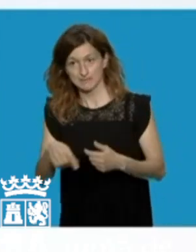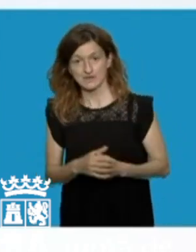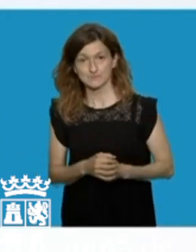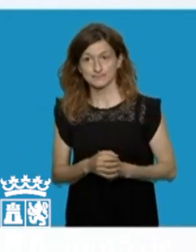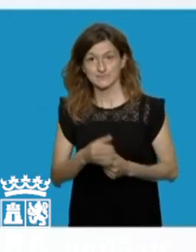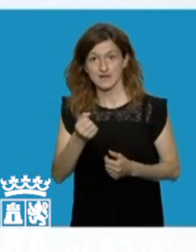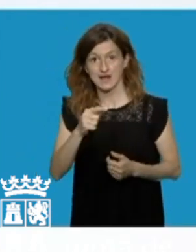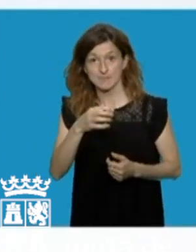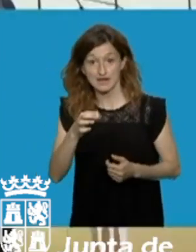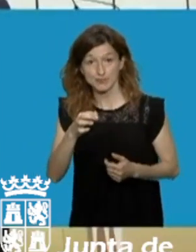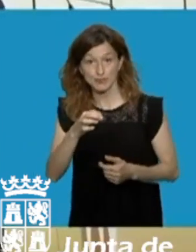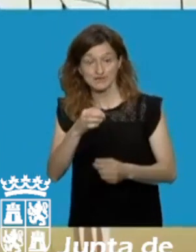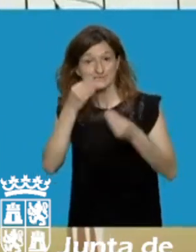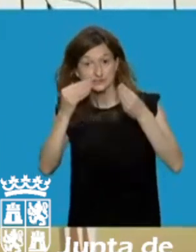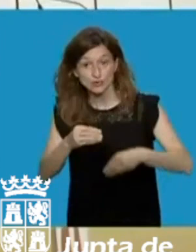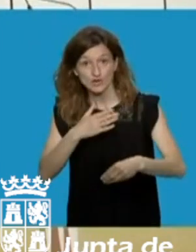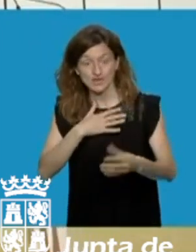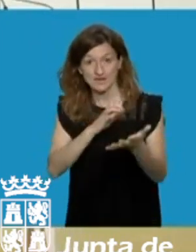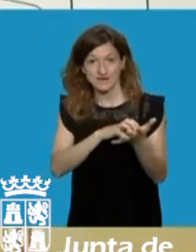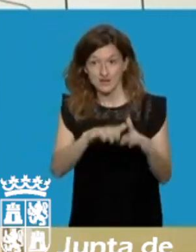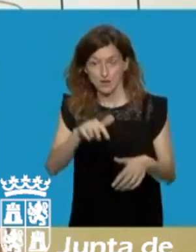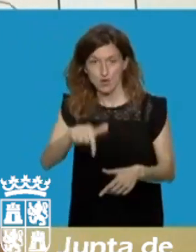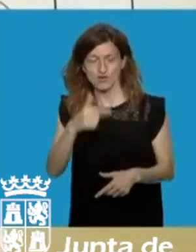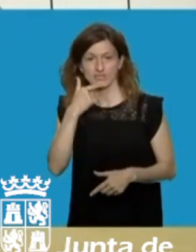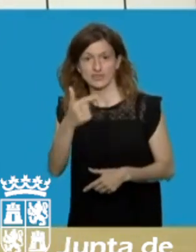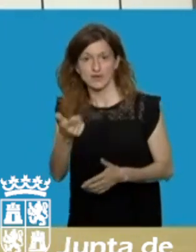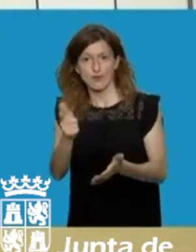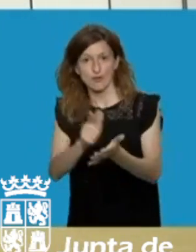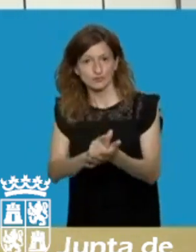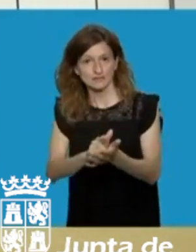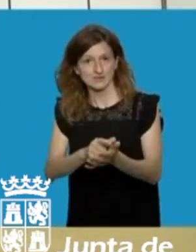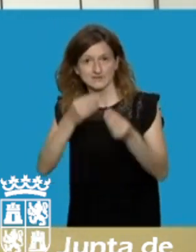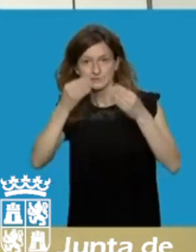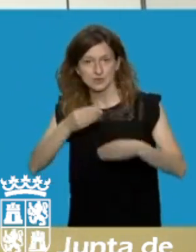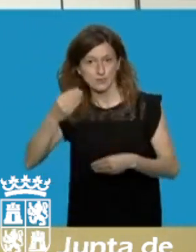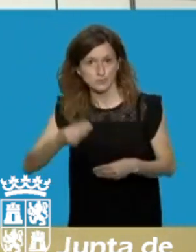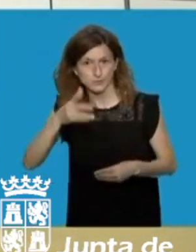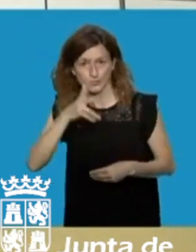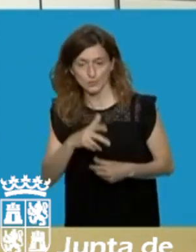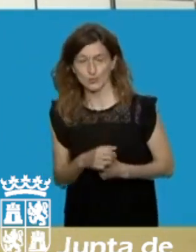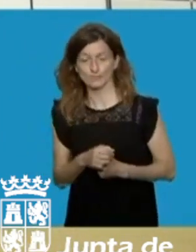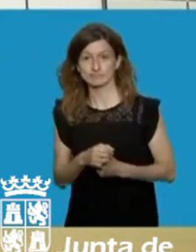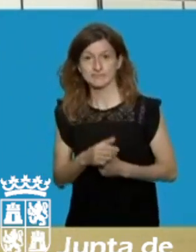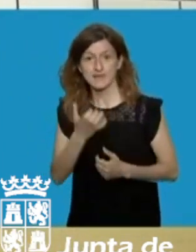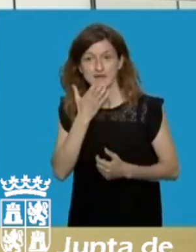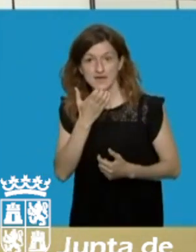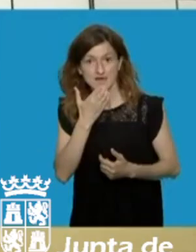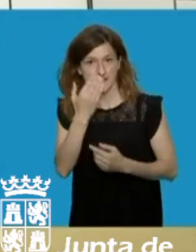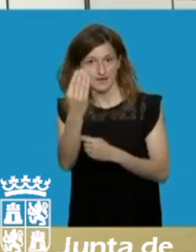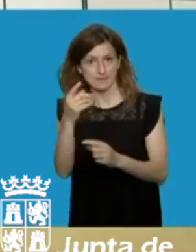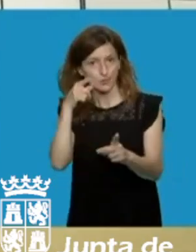hecho historia para el deporte de nuestra comunidad, hoy podemos hablar ya de una auténtica leyenda. No hay mejor ejemplo para nuestros clubes en Castilla y